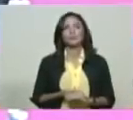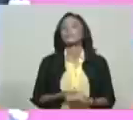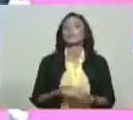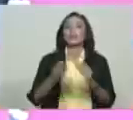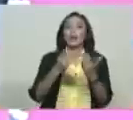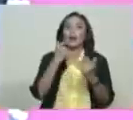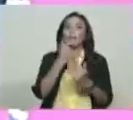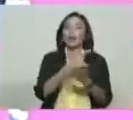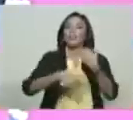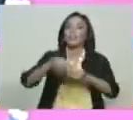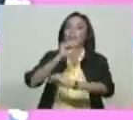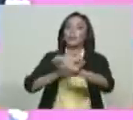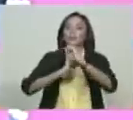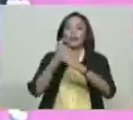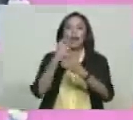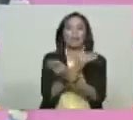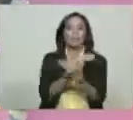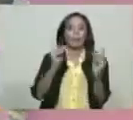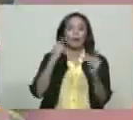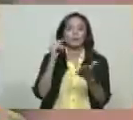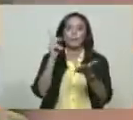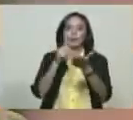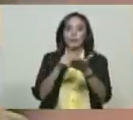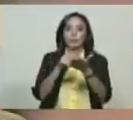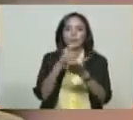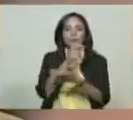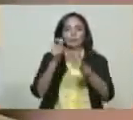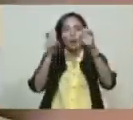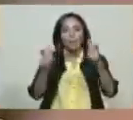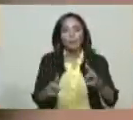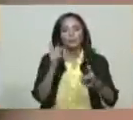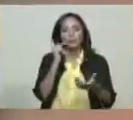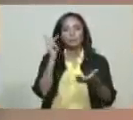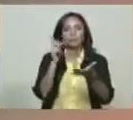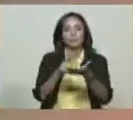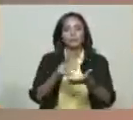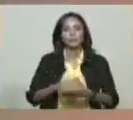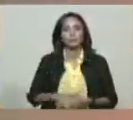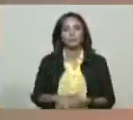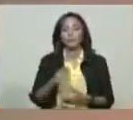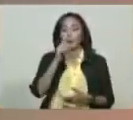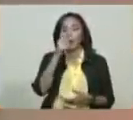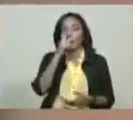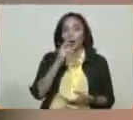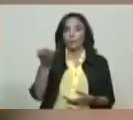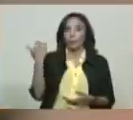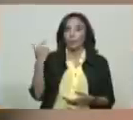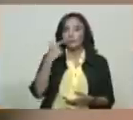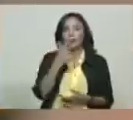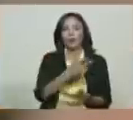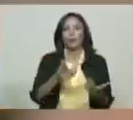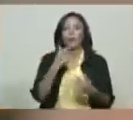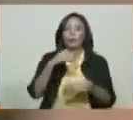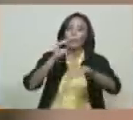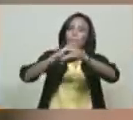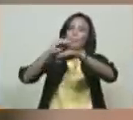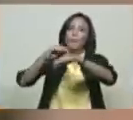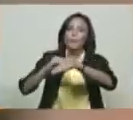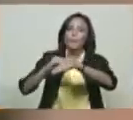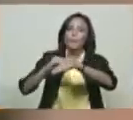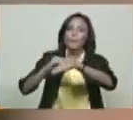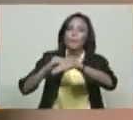Defensor de la democracia participativa y protagónica en la sociedad, como hace un año, cuando convocamos un día como